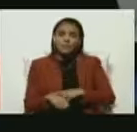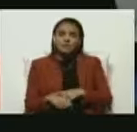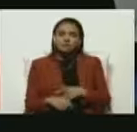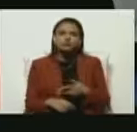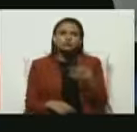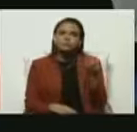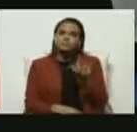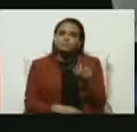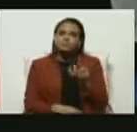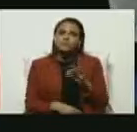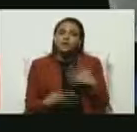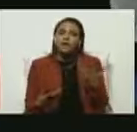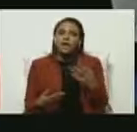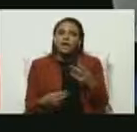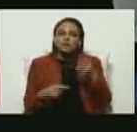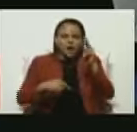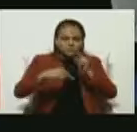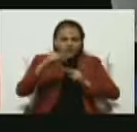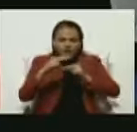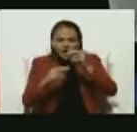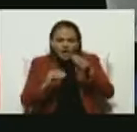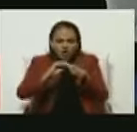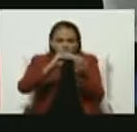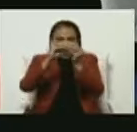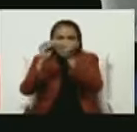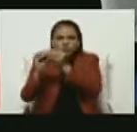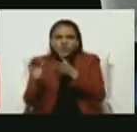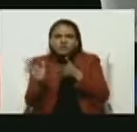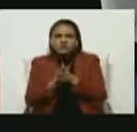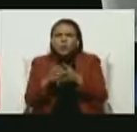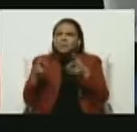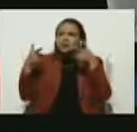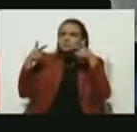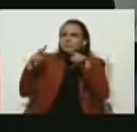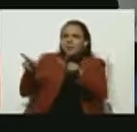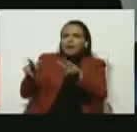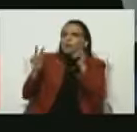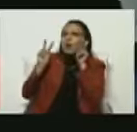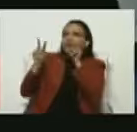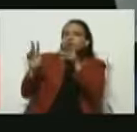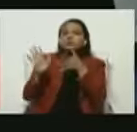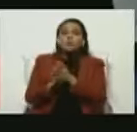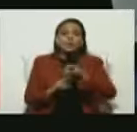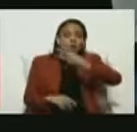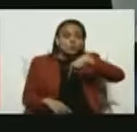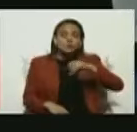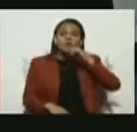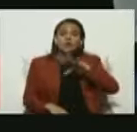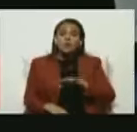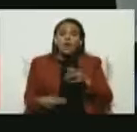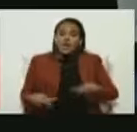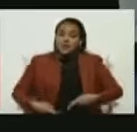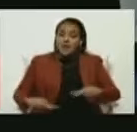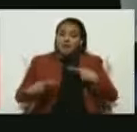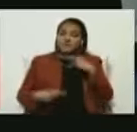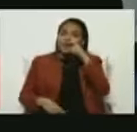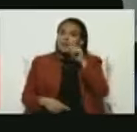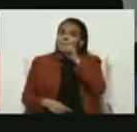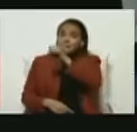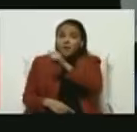la reconstrucción audiovisual de nuestra propia historia. Y la vida de Nicolás Maduro Moros es